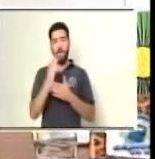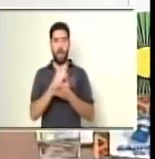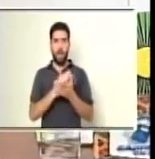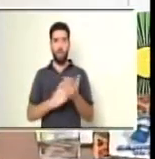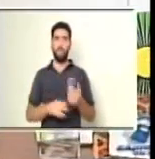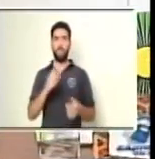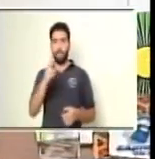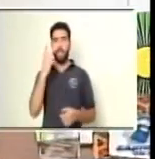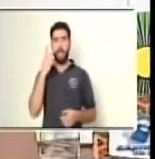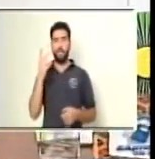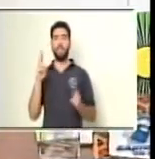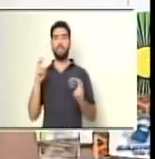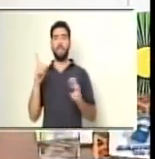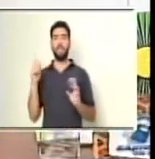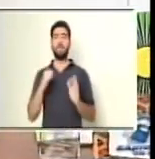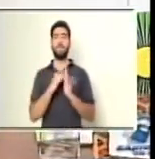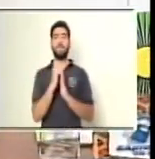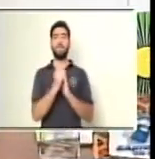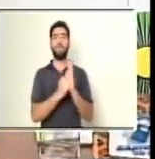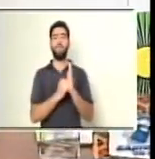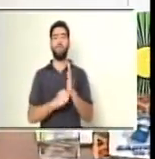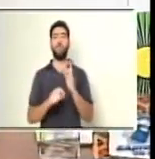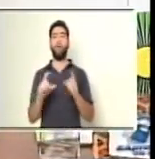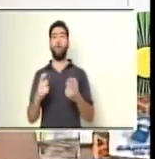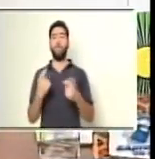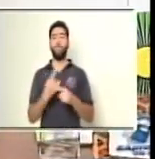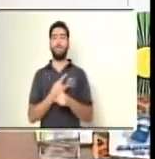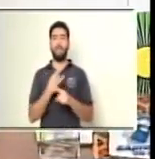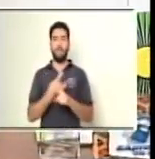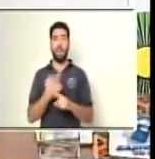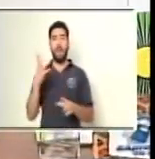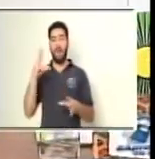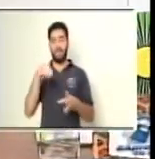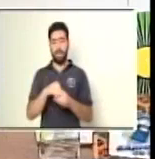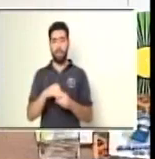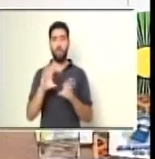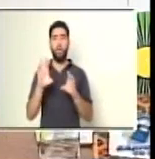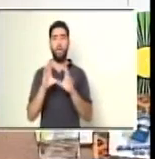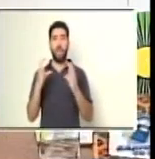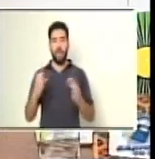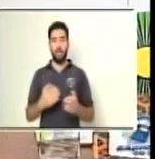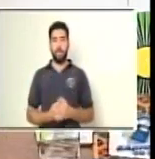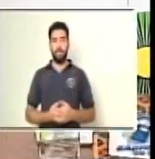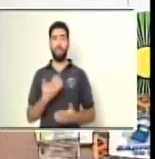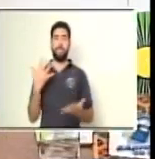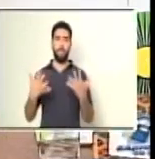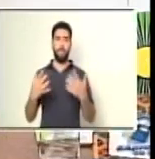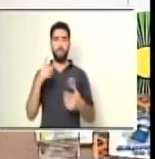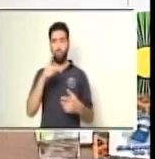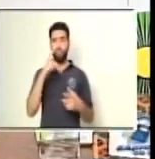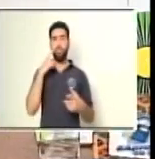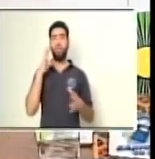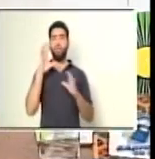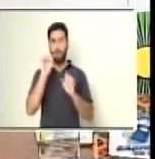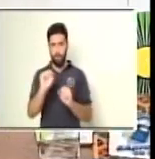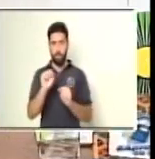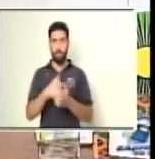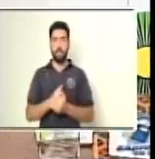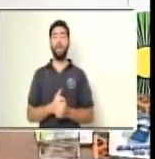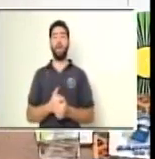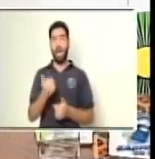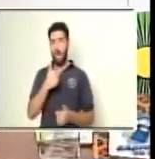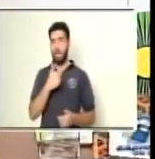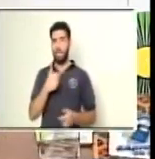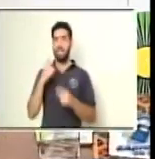la simbología a utilizar durante la clase. Como podemos observar, tenemos diversidad